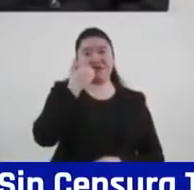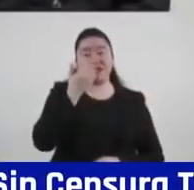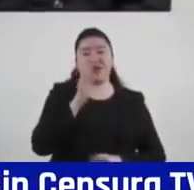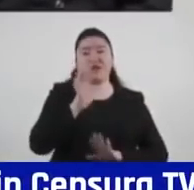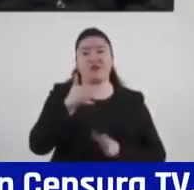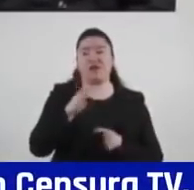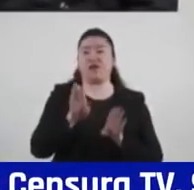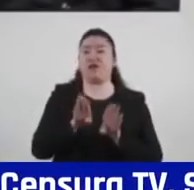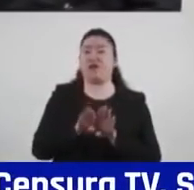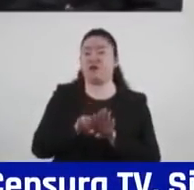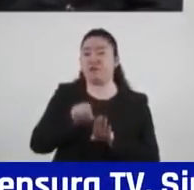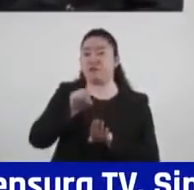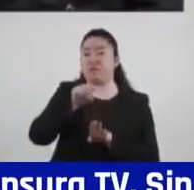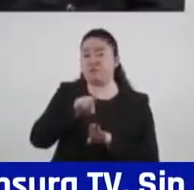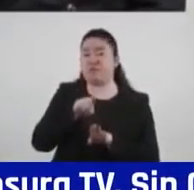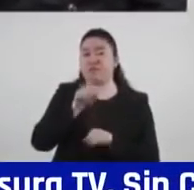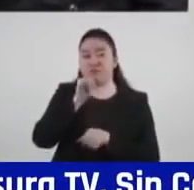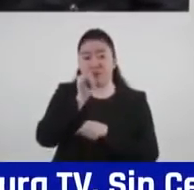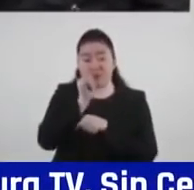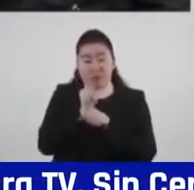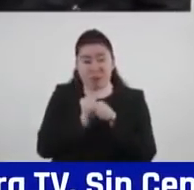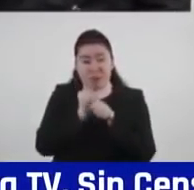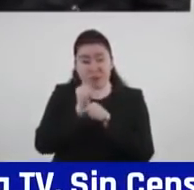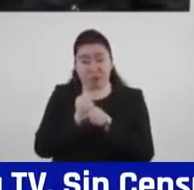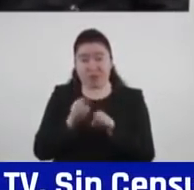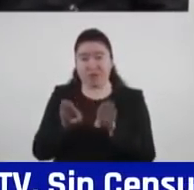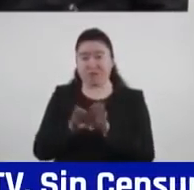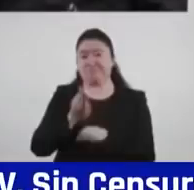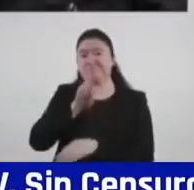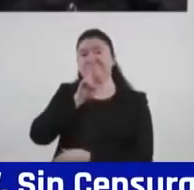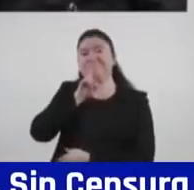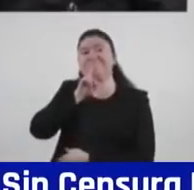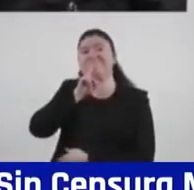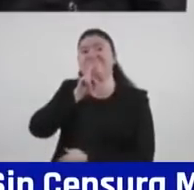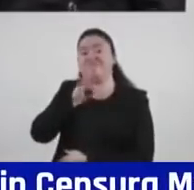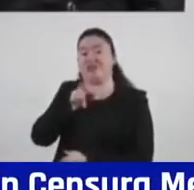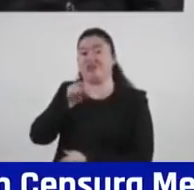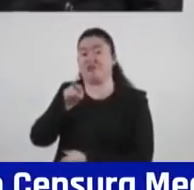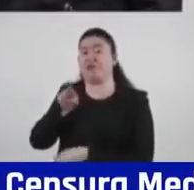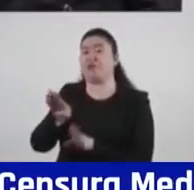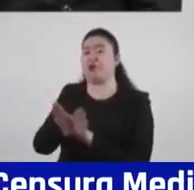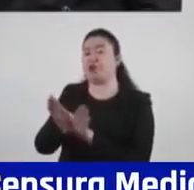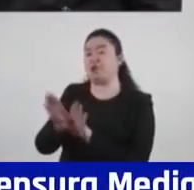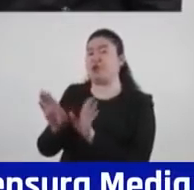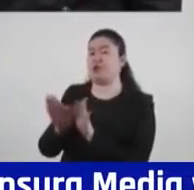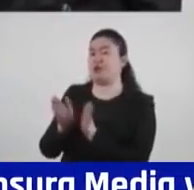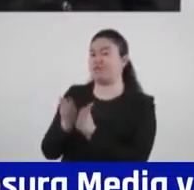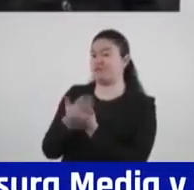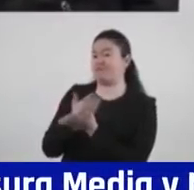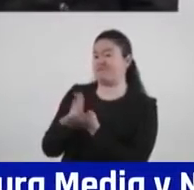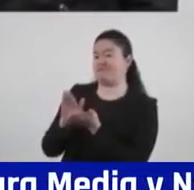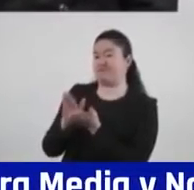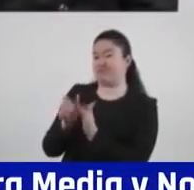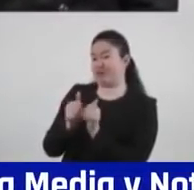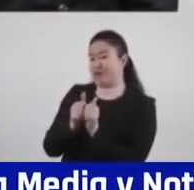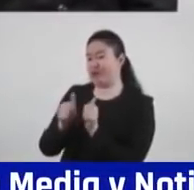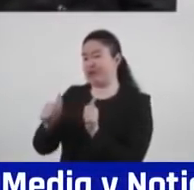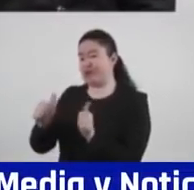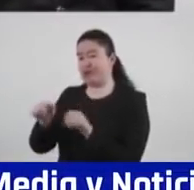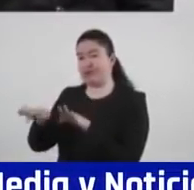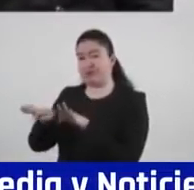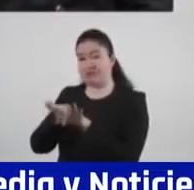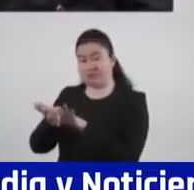responsabilidades. Mientras se lleva a cabo esta investigación, no es pertinente que se retire porque pues ella era la encargada de